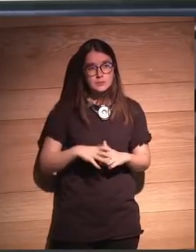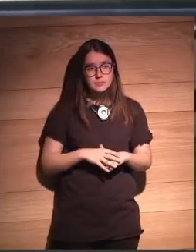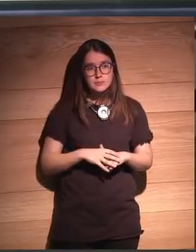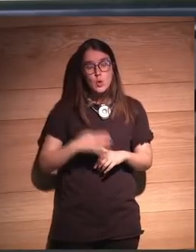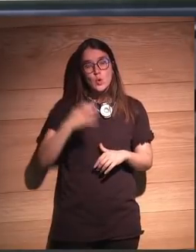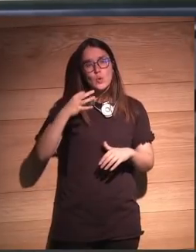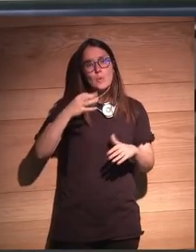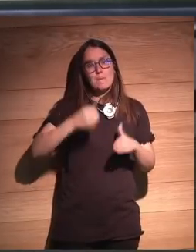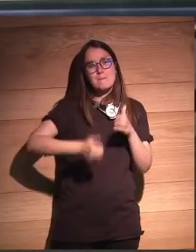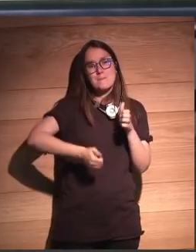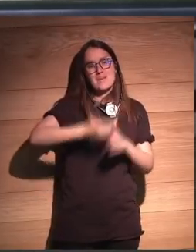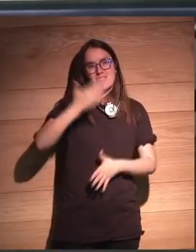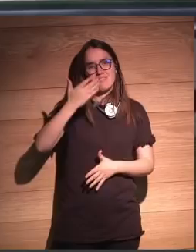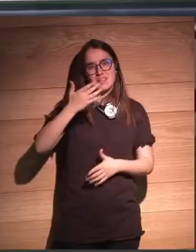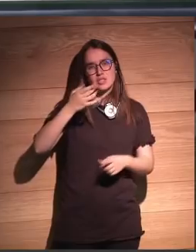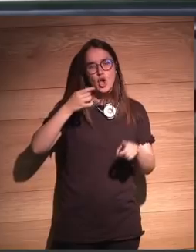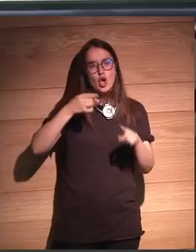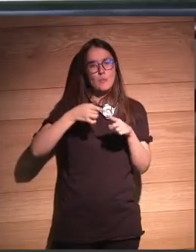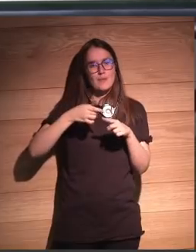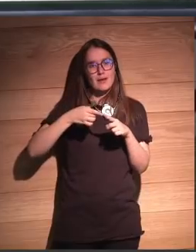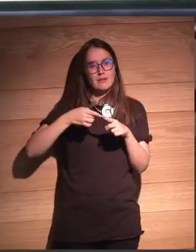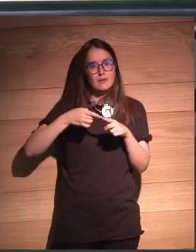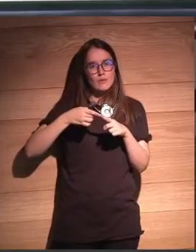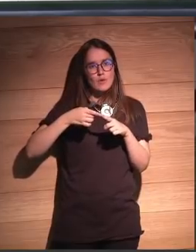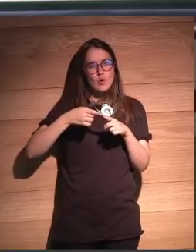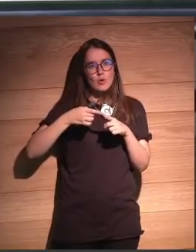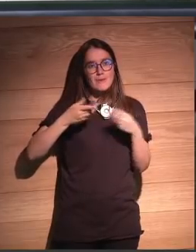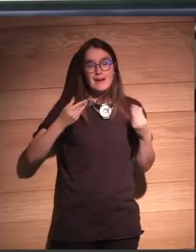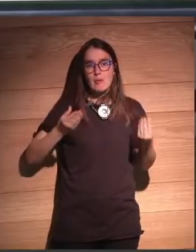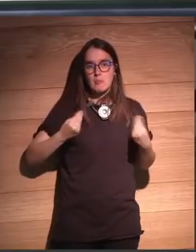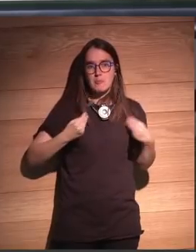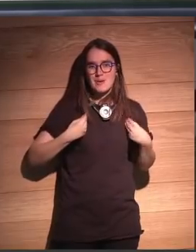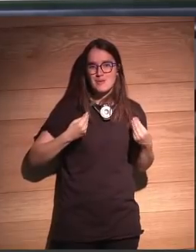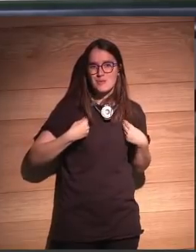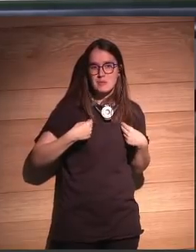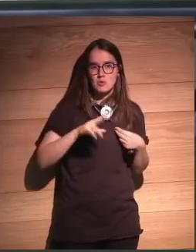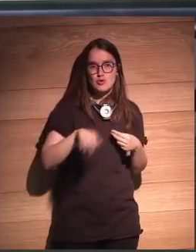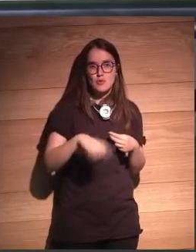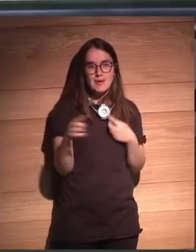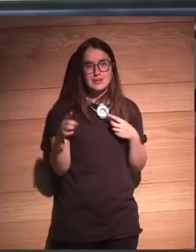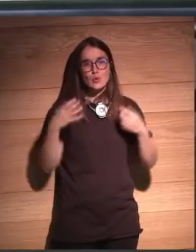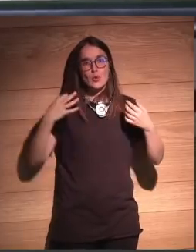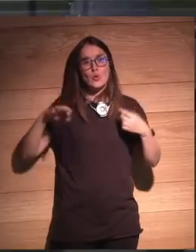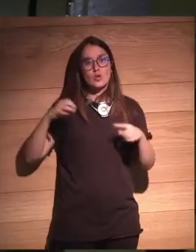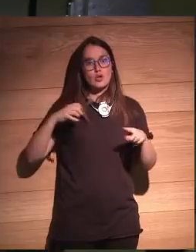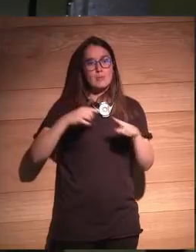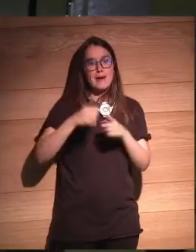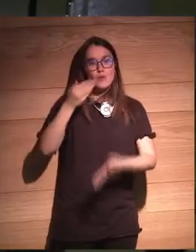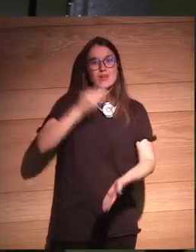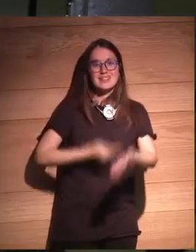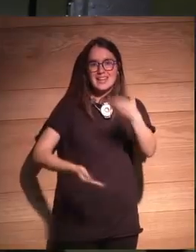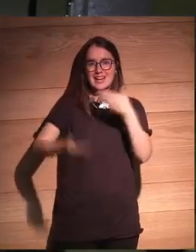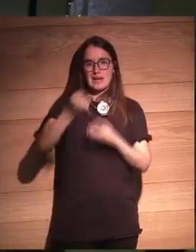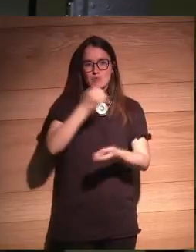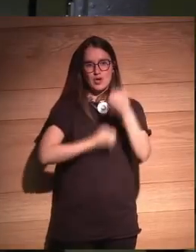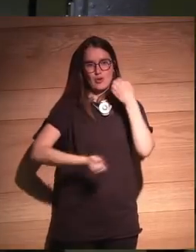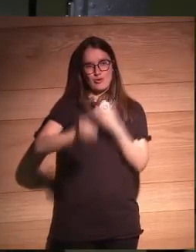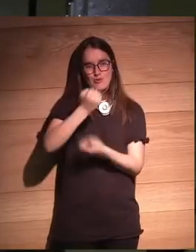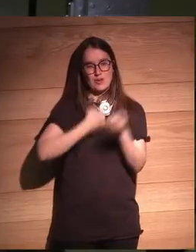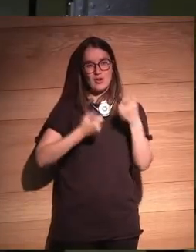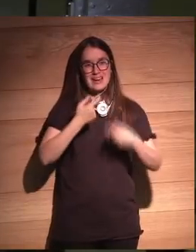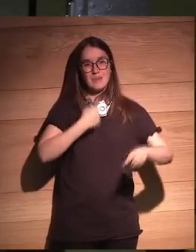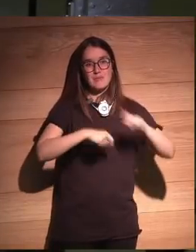de vivienda que no se pretendía que se ocuparan y que la gente viviera allí, sino que simplemente son un intercambio económico, y